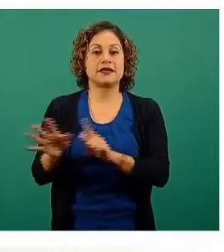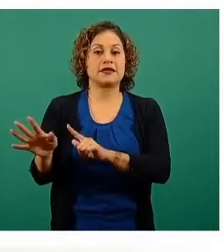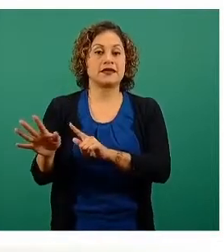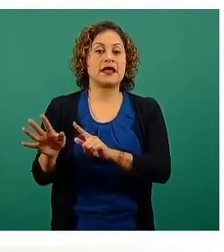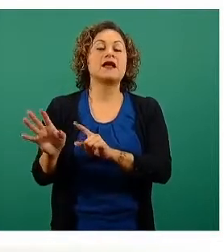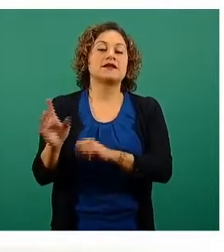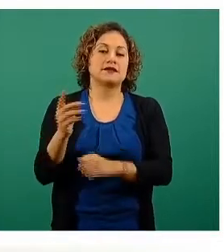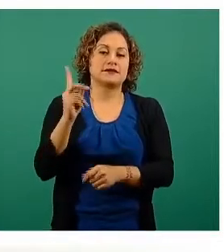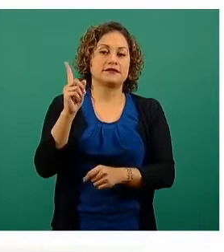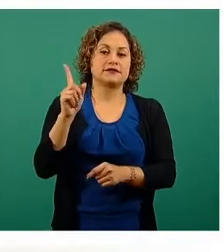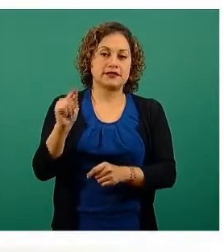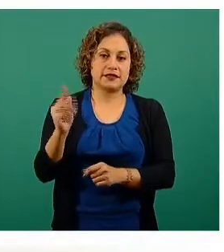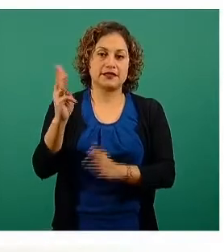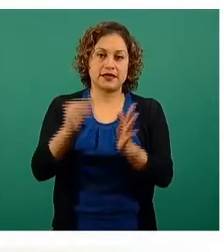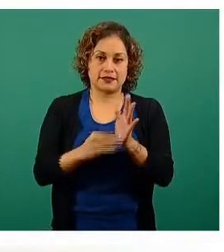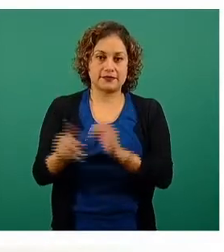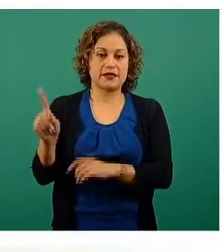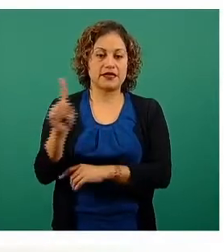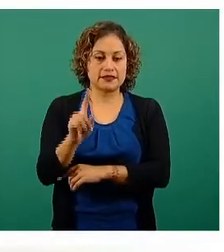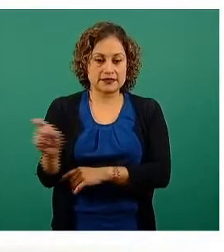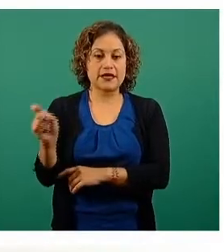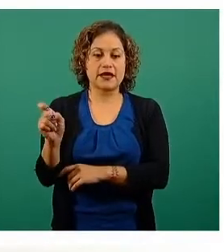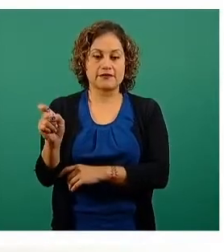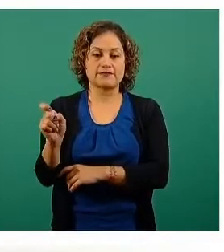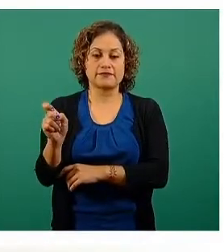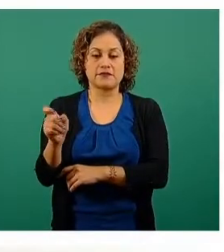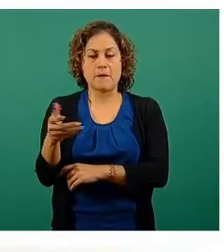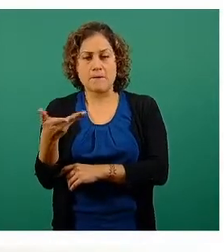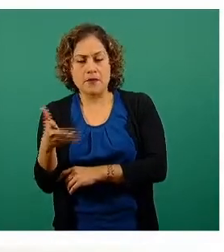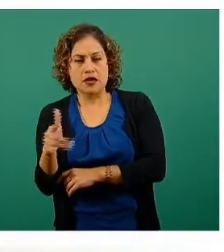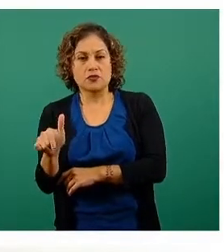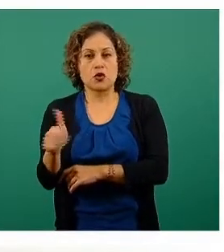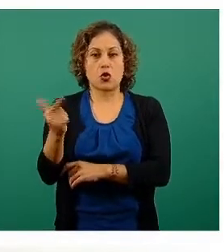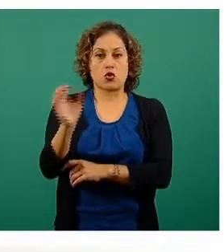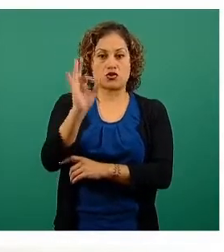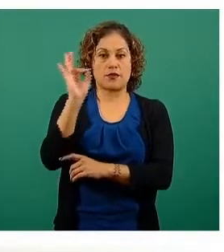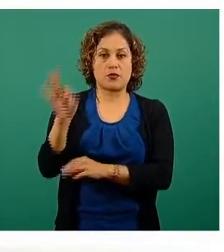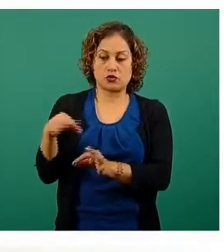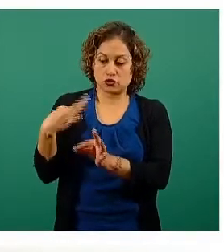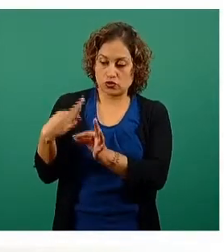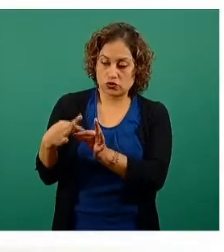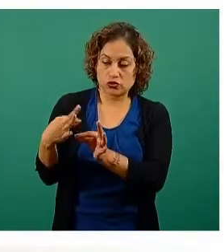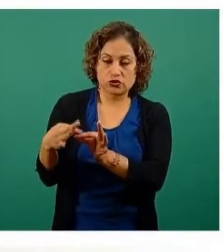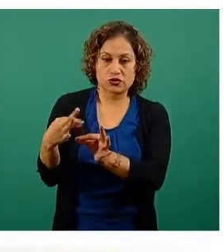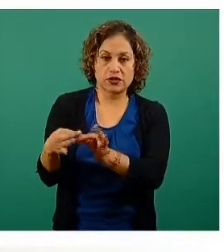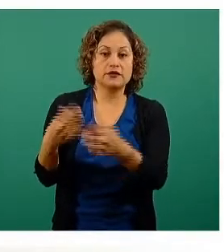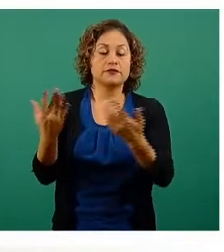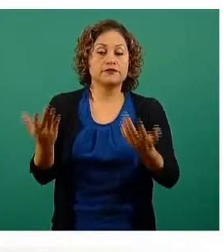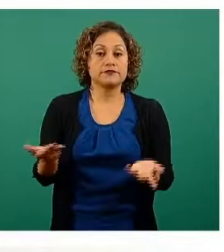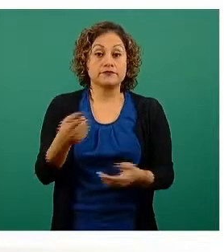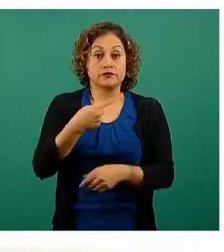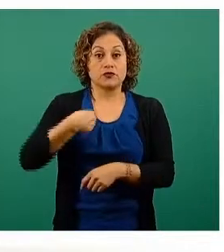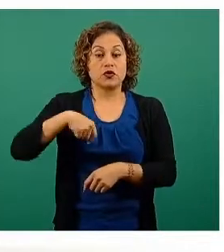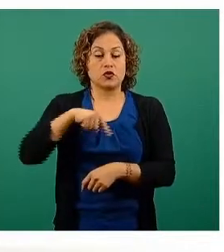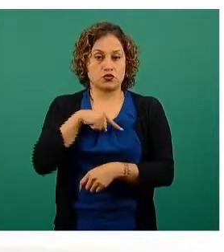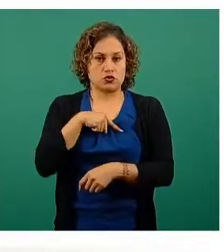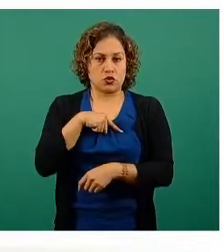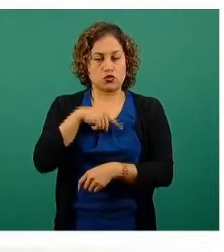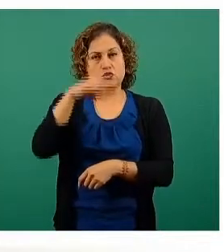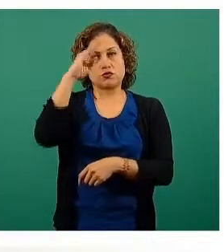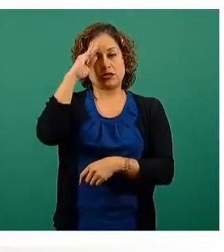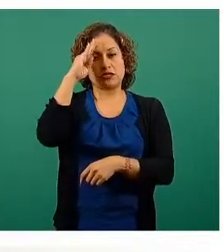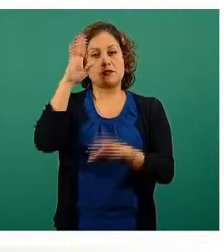en la segunda dosis y esto tiene un avance del 12%, es decir, no estamos esperando terminar